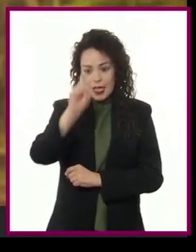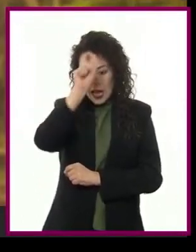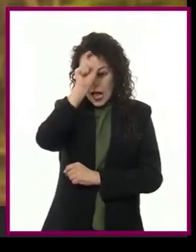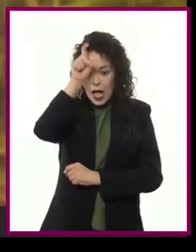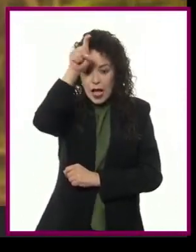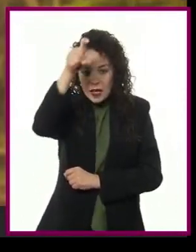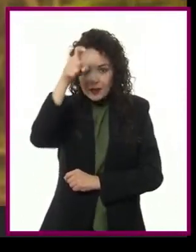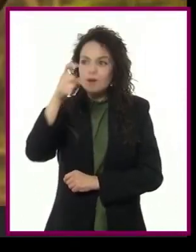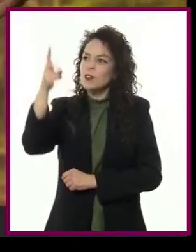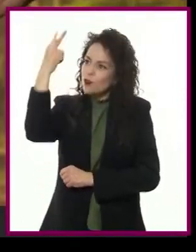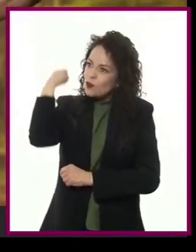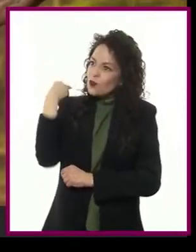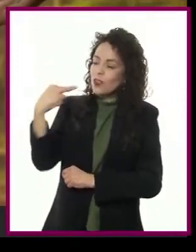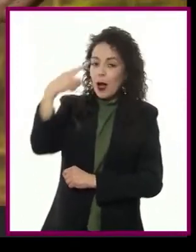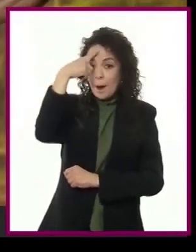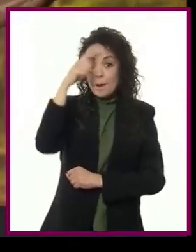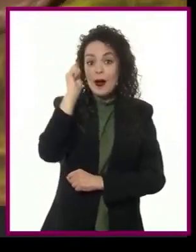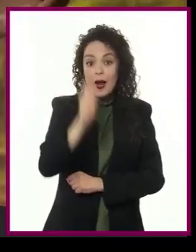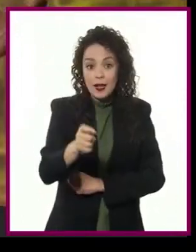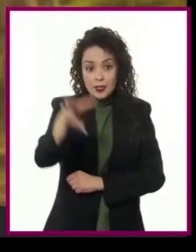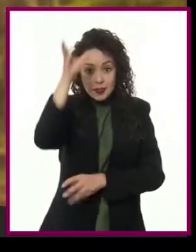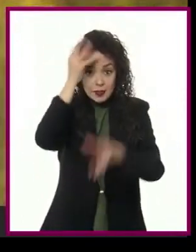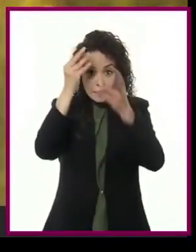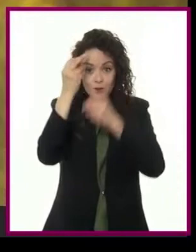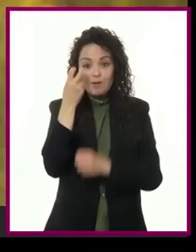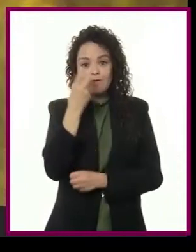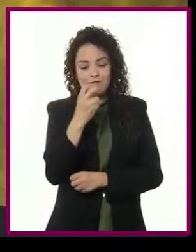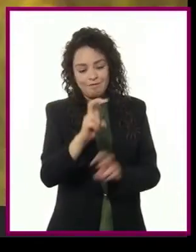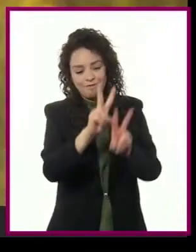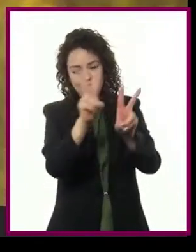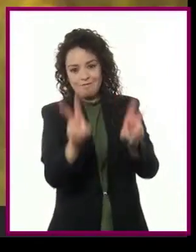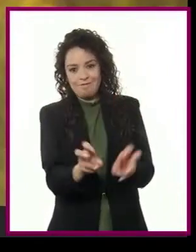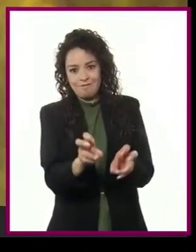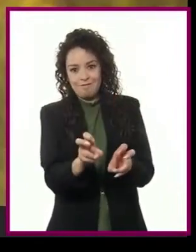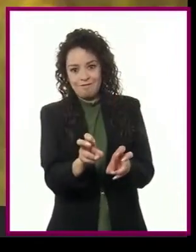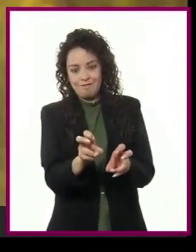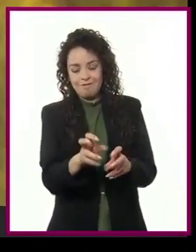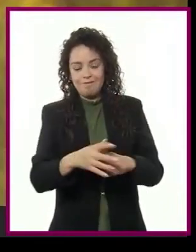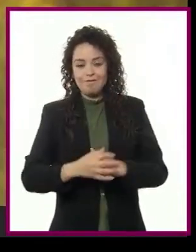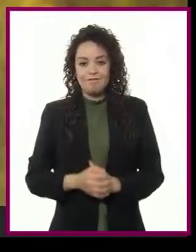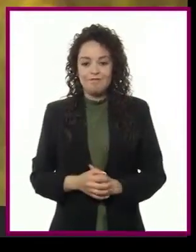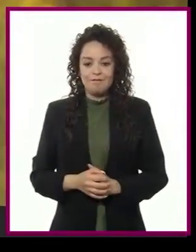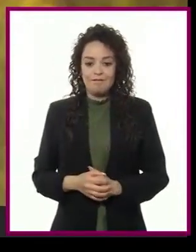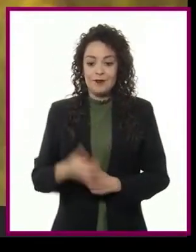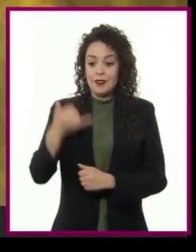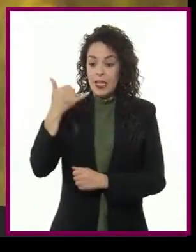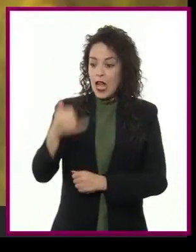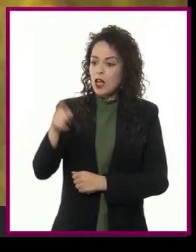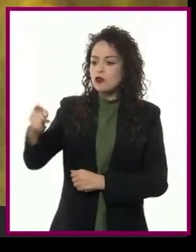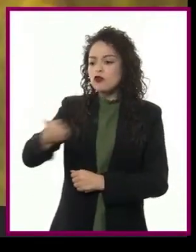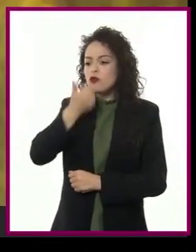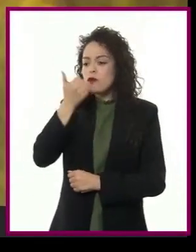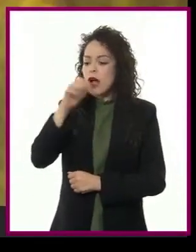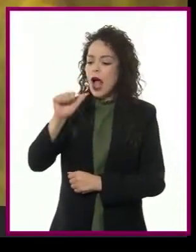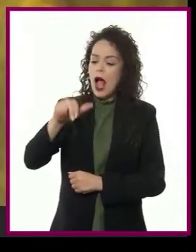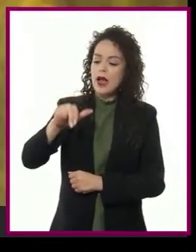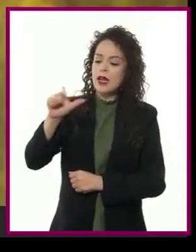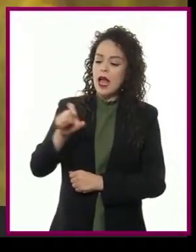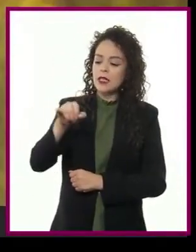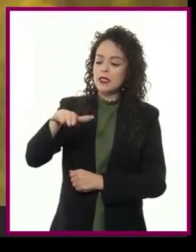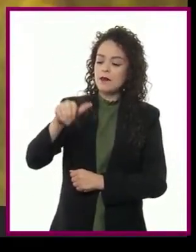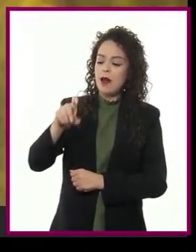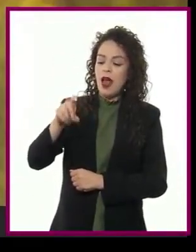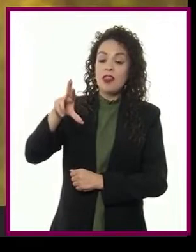aprender más sobre estas asignaturas. Además, su pupilo Anaximandro tuvo influencia en